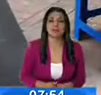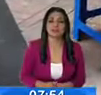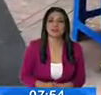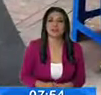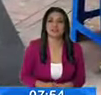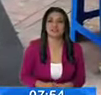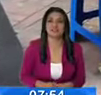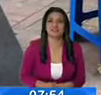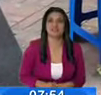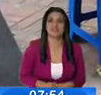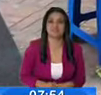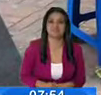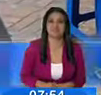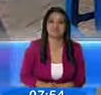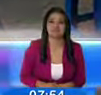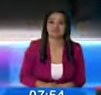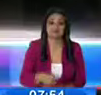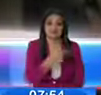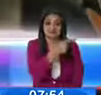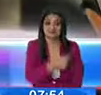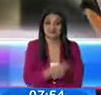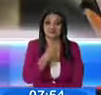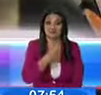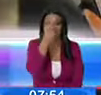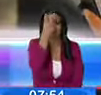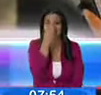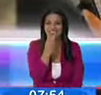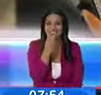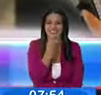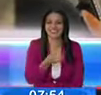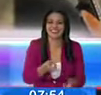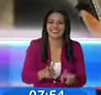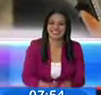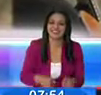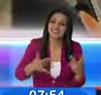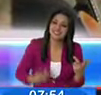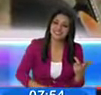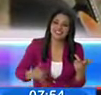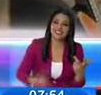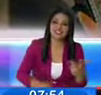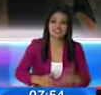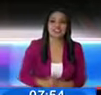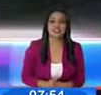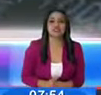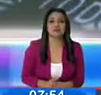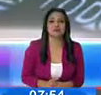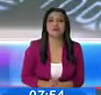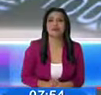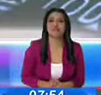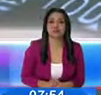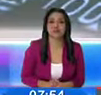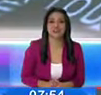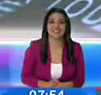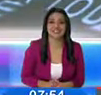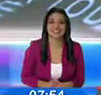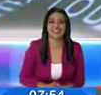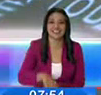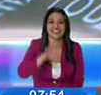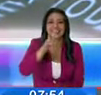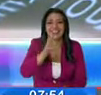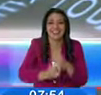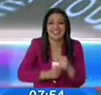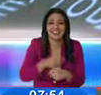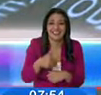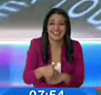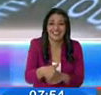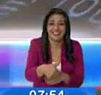Don Manuel también fue no vidente, él entonaba la guitarra, y fue su esposo por más de 42 años,